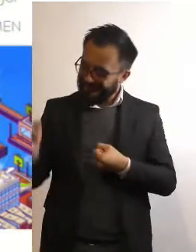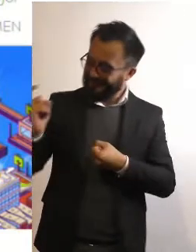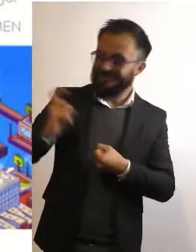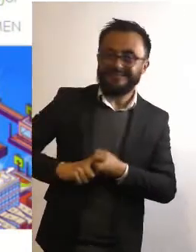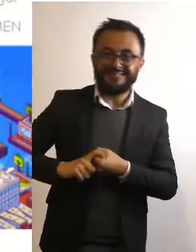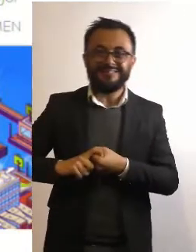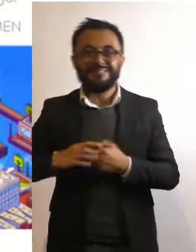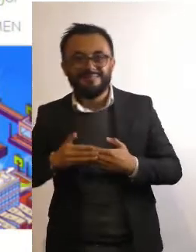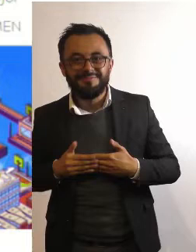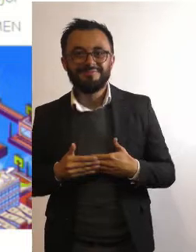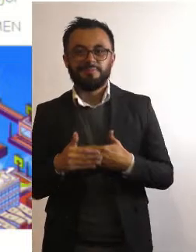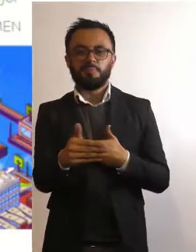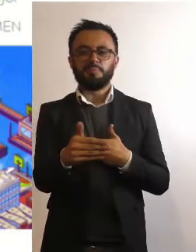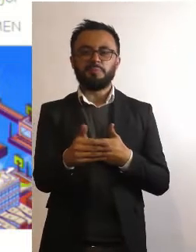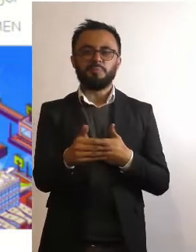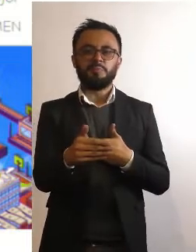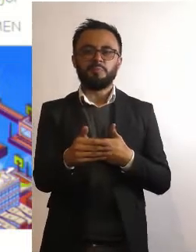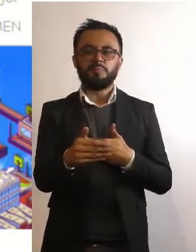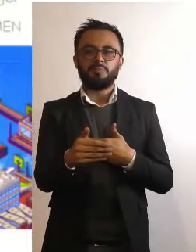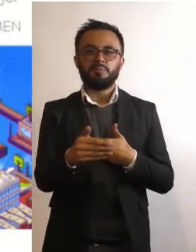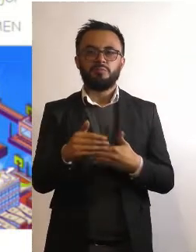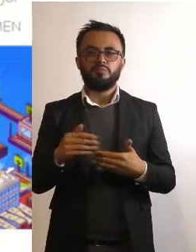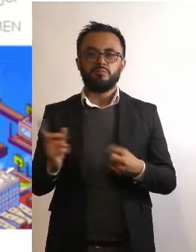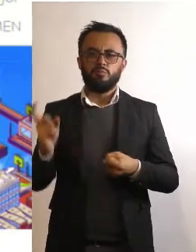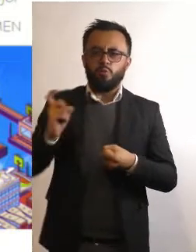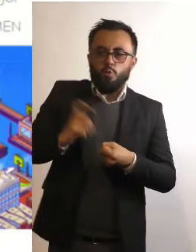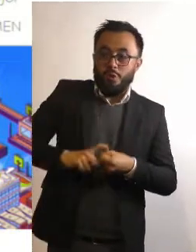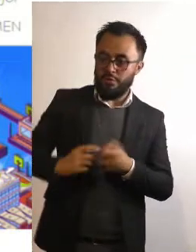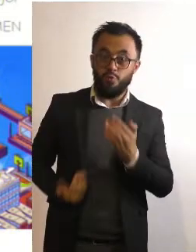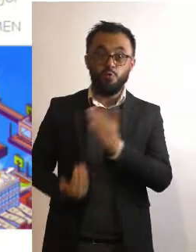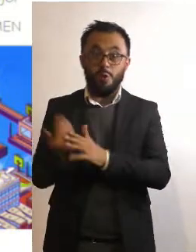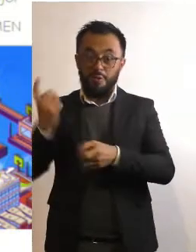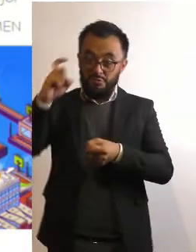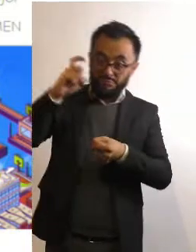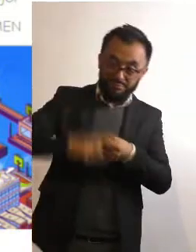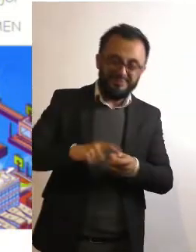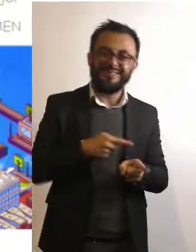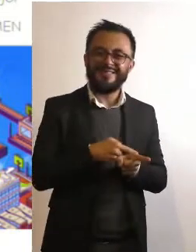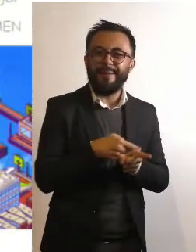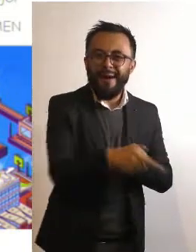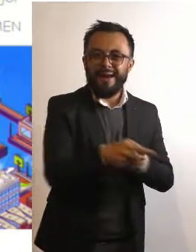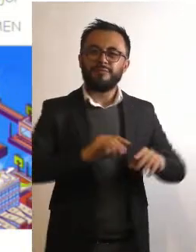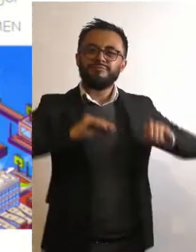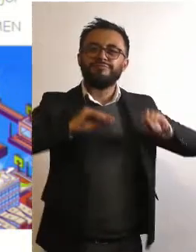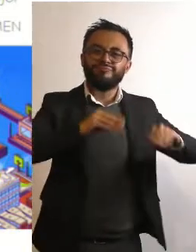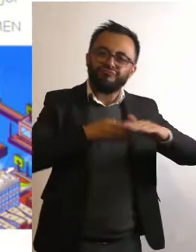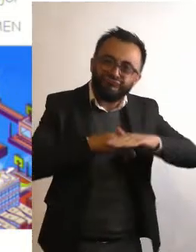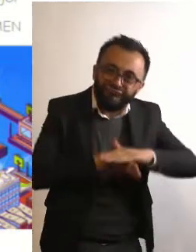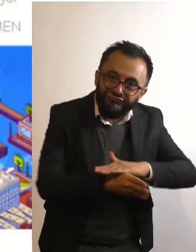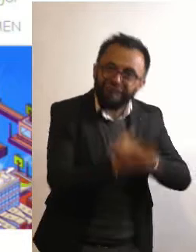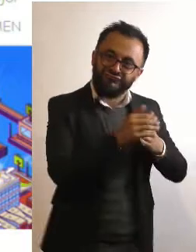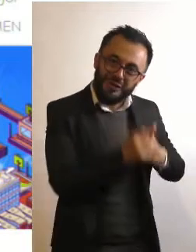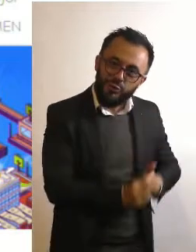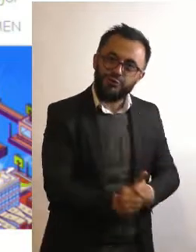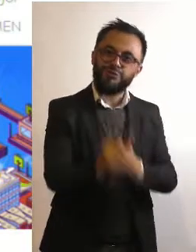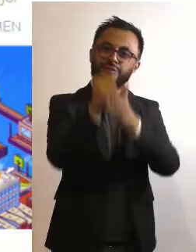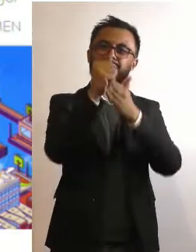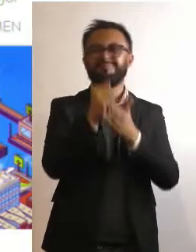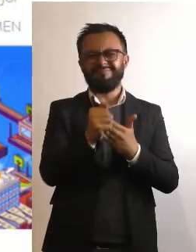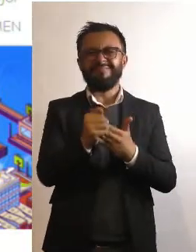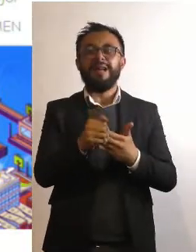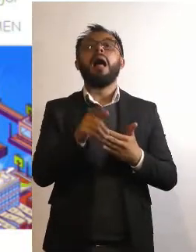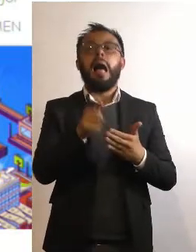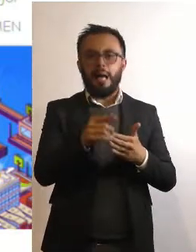la semana de inducción denominada Expedición Universidad del Bosque, la cual ganó convocatoria del Ministerio de